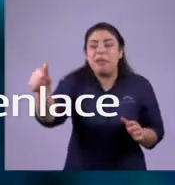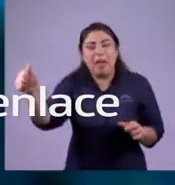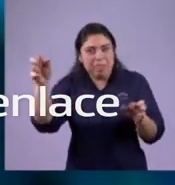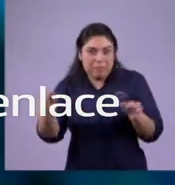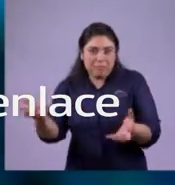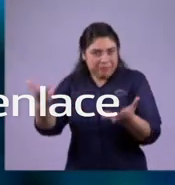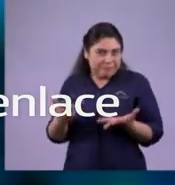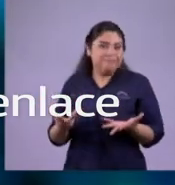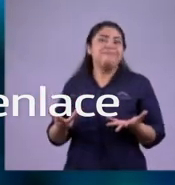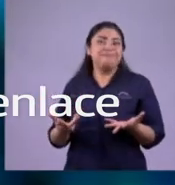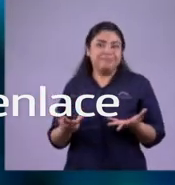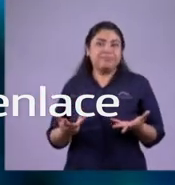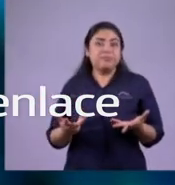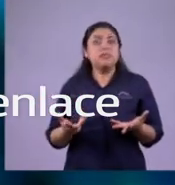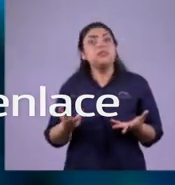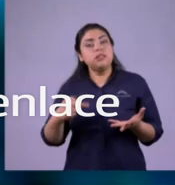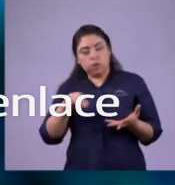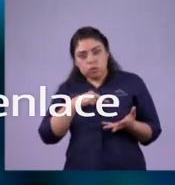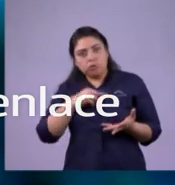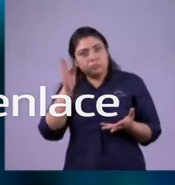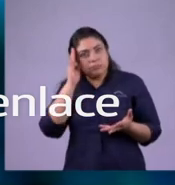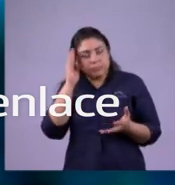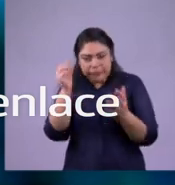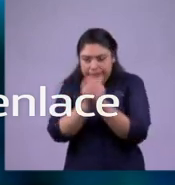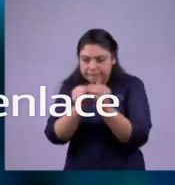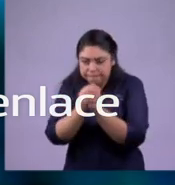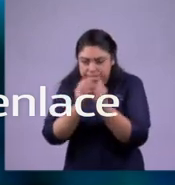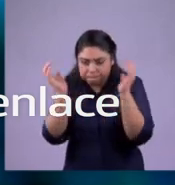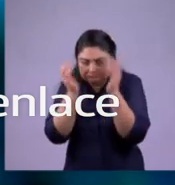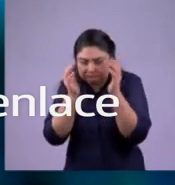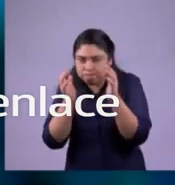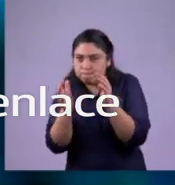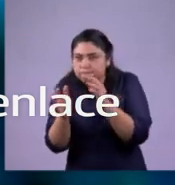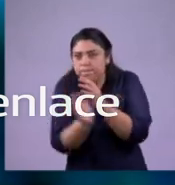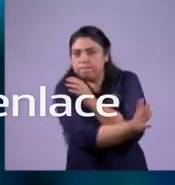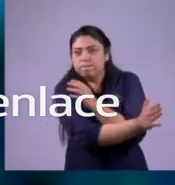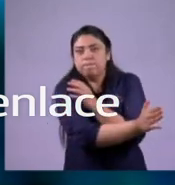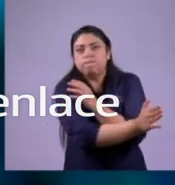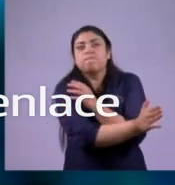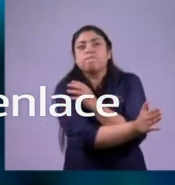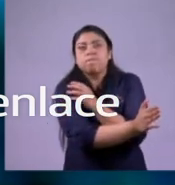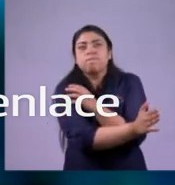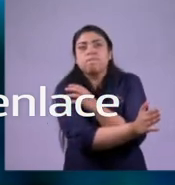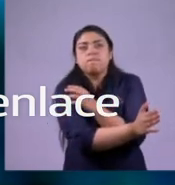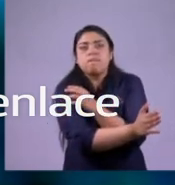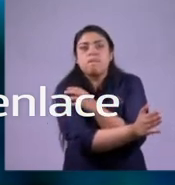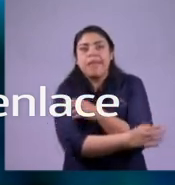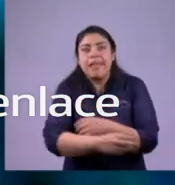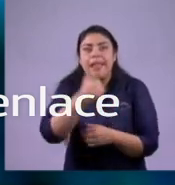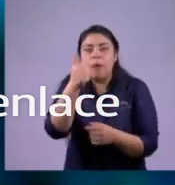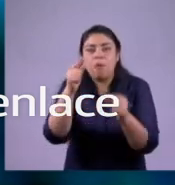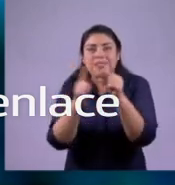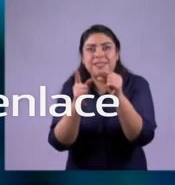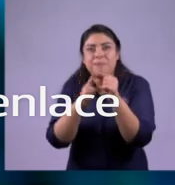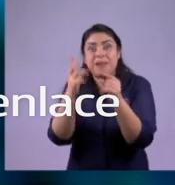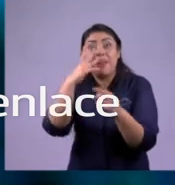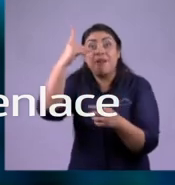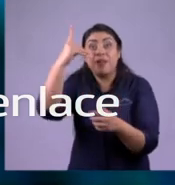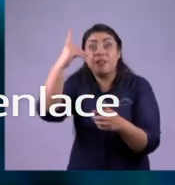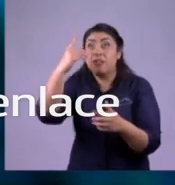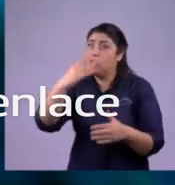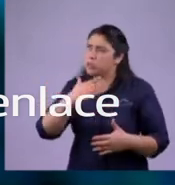entonces si nosotros logramos quitar el afán de la vida quitamos lo que ahoga la buena semilla de dios y aquellos que en él